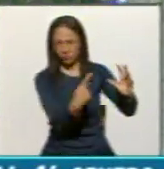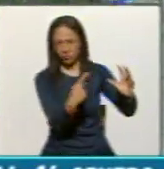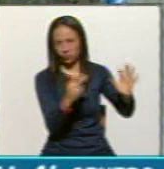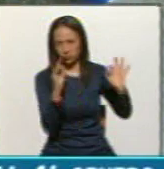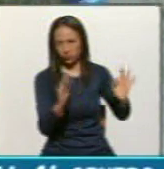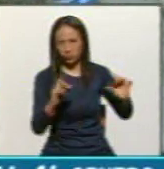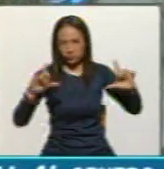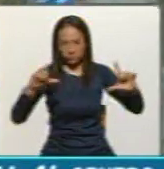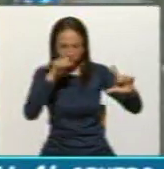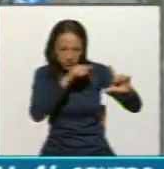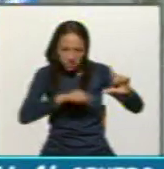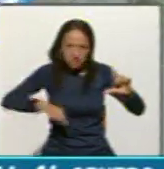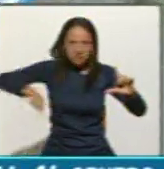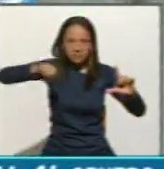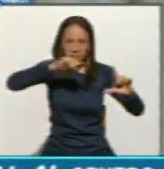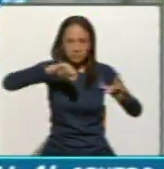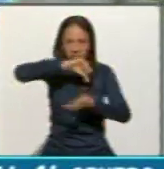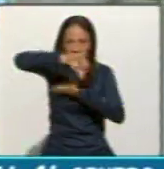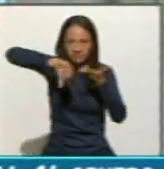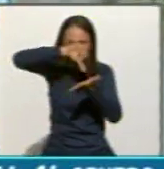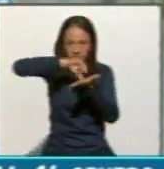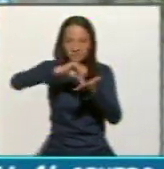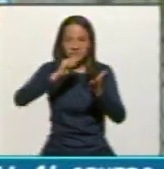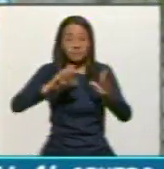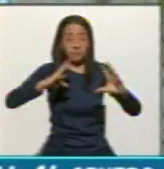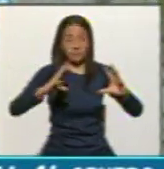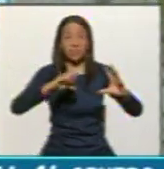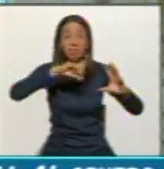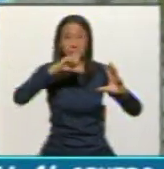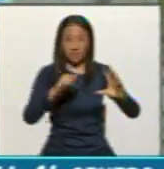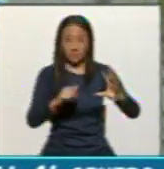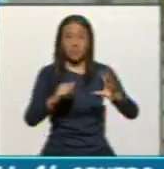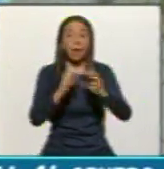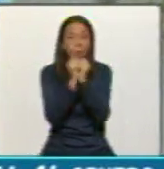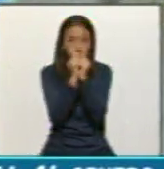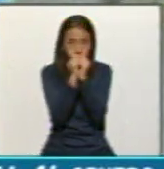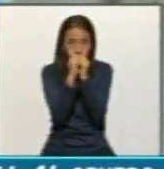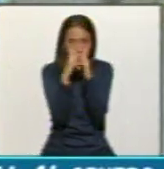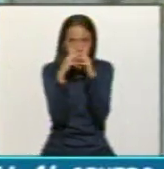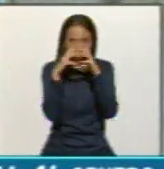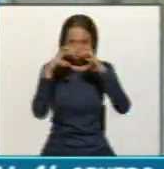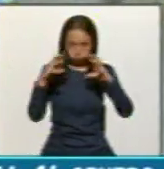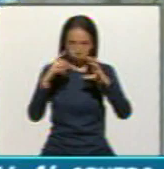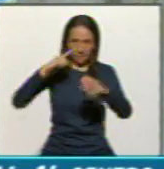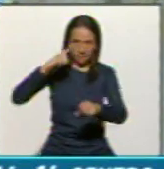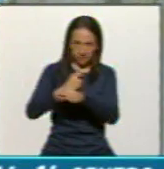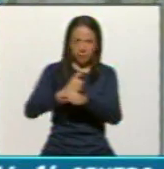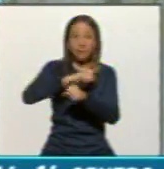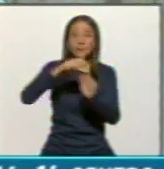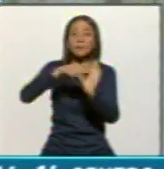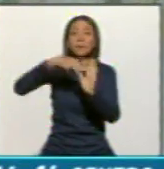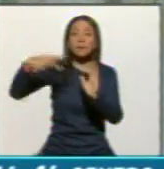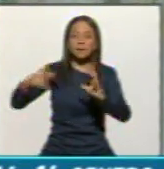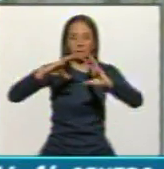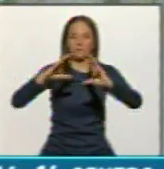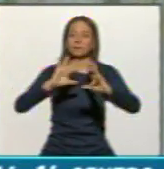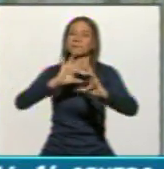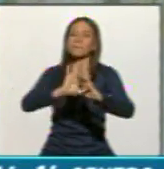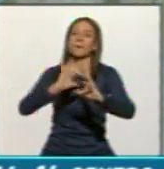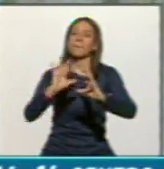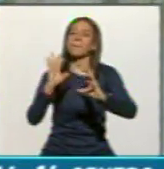que empezar a envolver, por ejemplo, un globo con papel, con periódico. Entonces, ya que se le da la